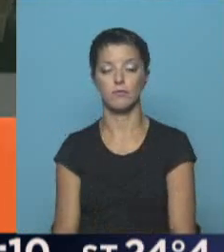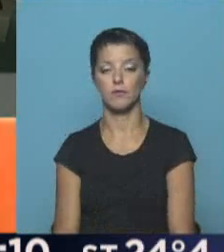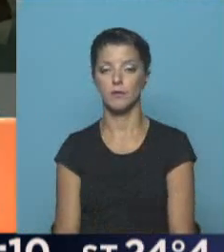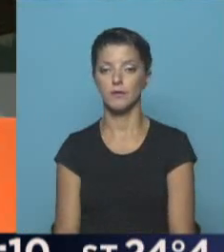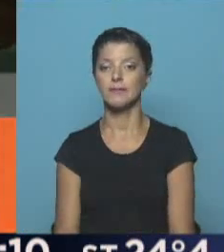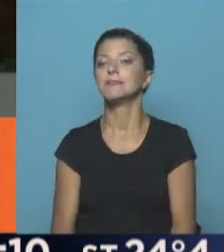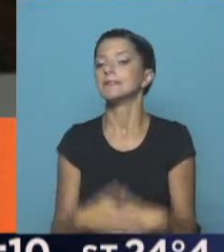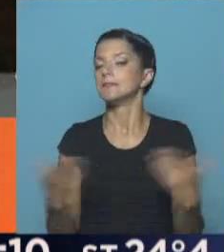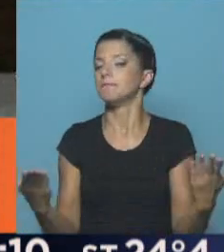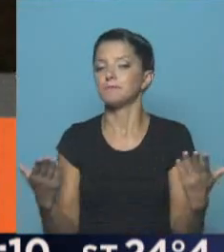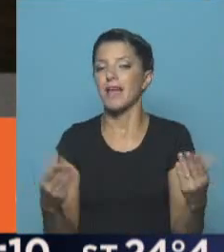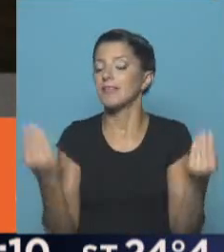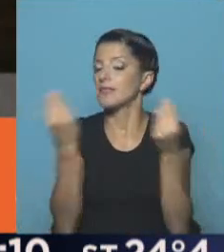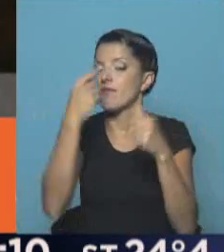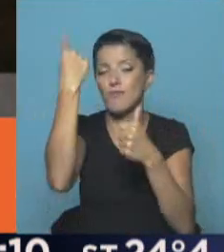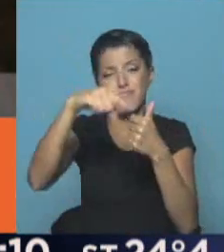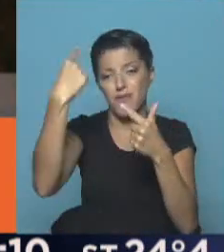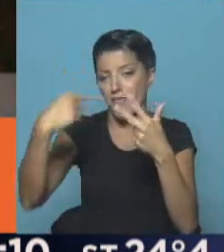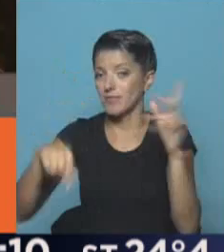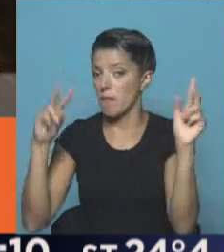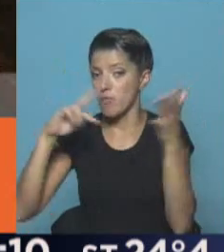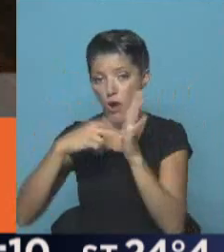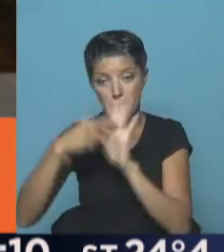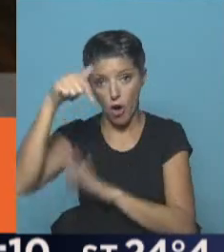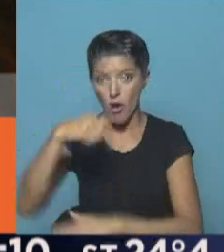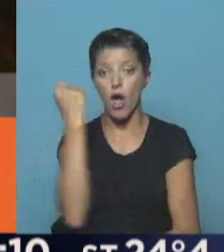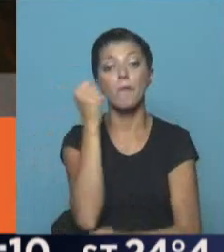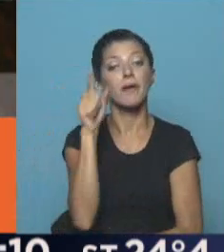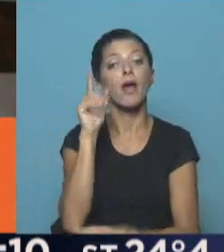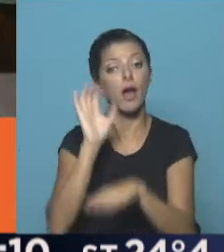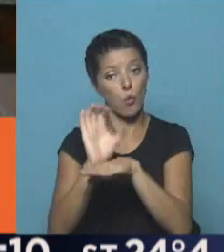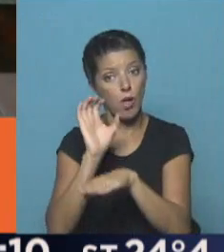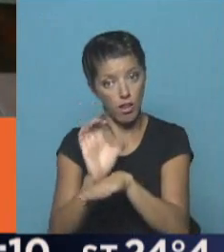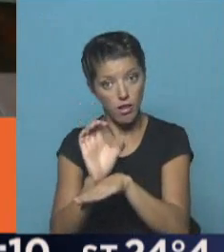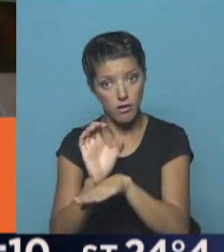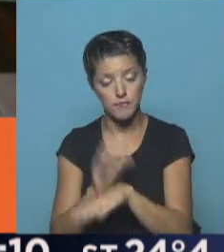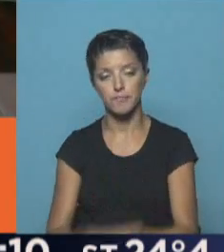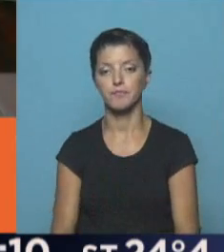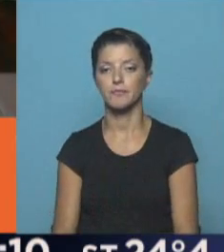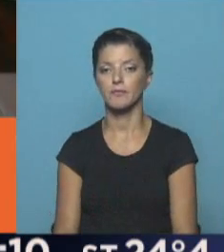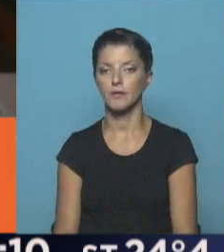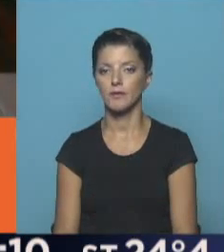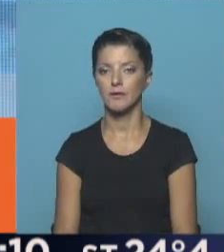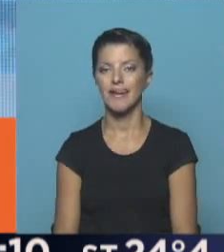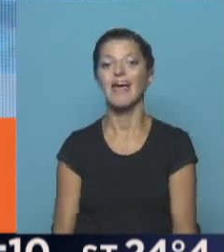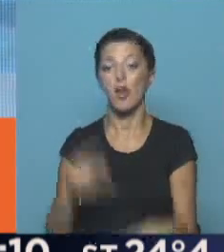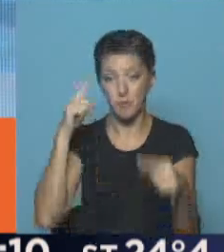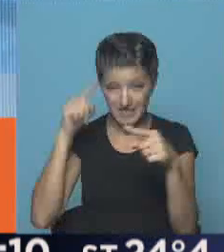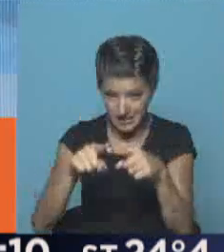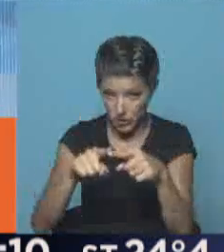hay un problema múltiple que se le presenta a esta economía ecuatoriana, en el cual el gran desafío es que hay una